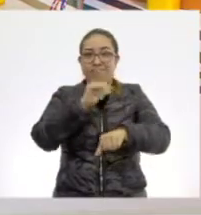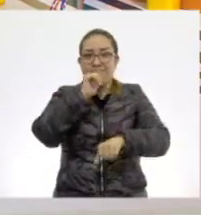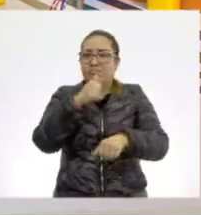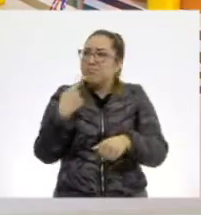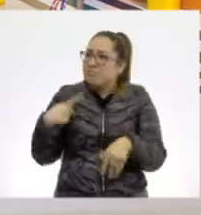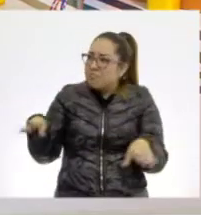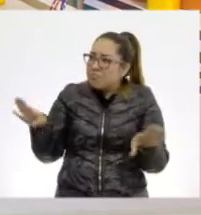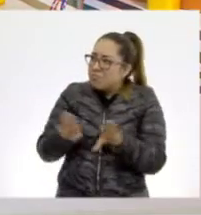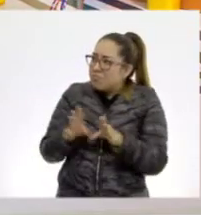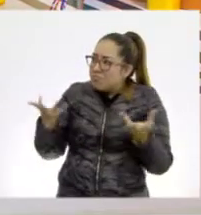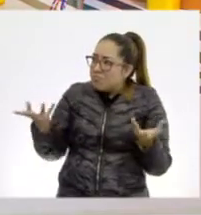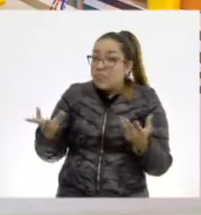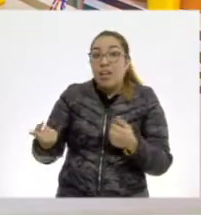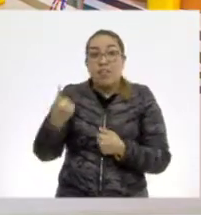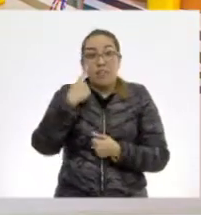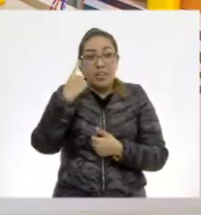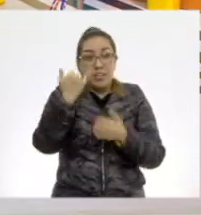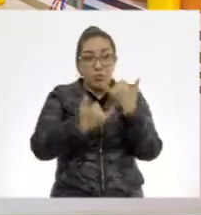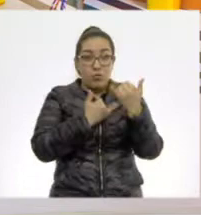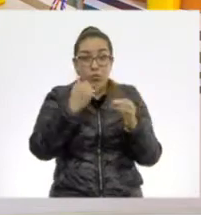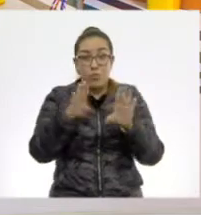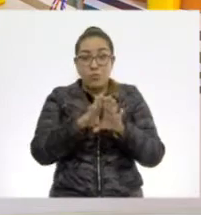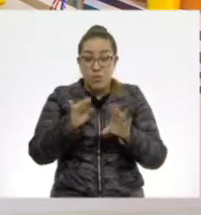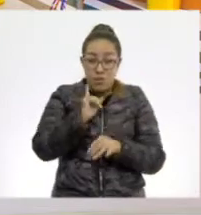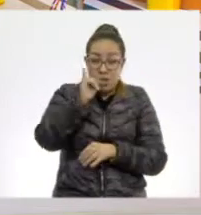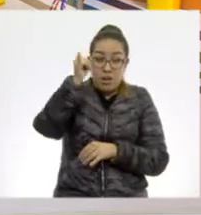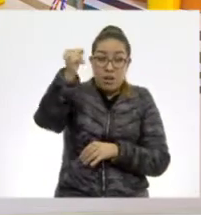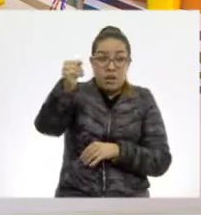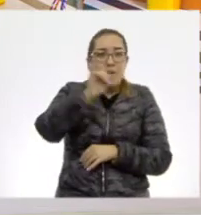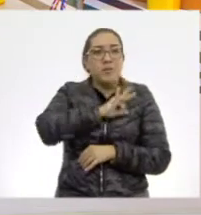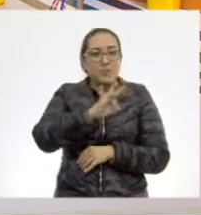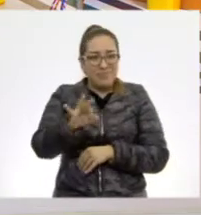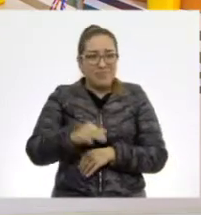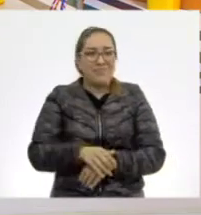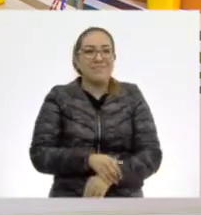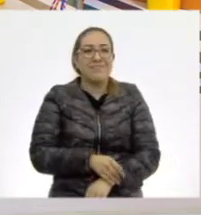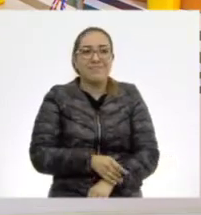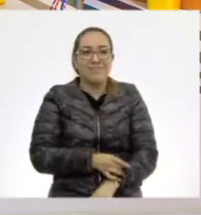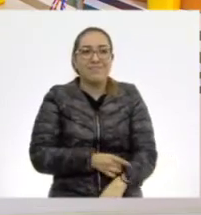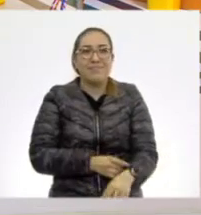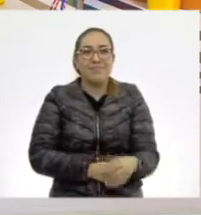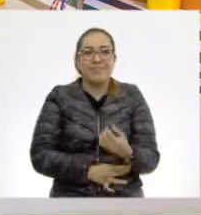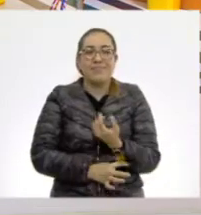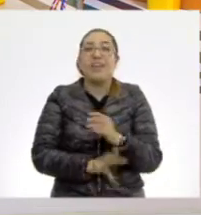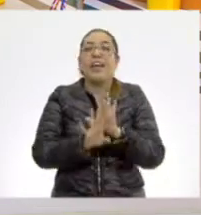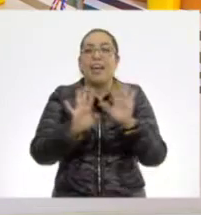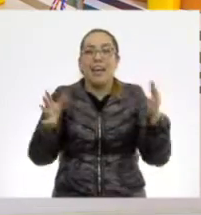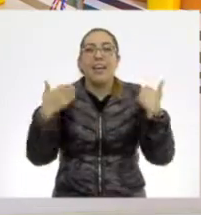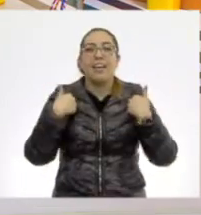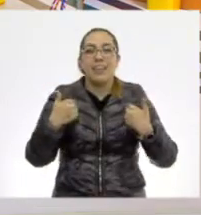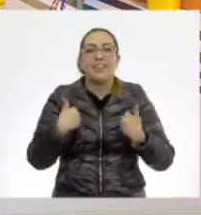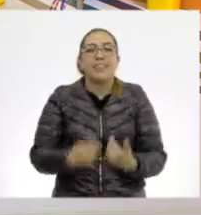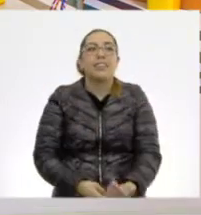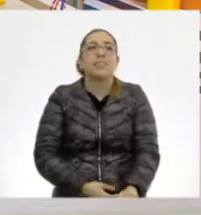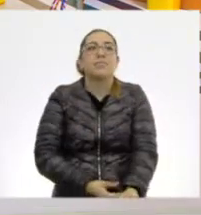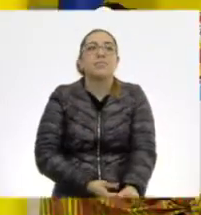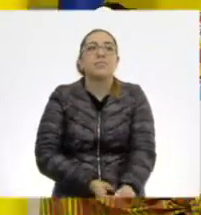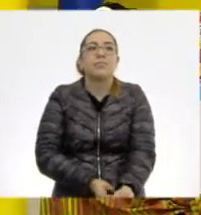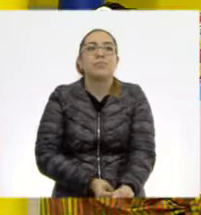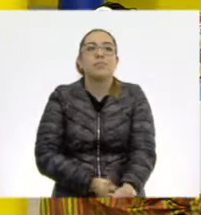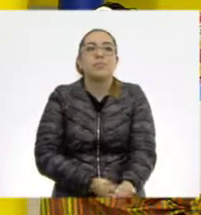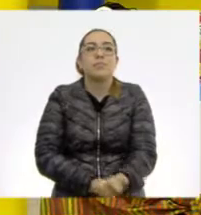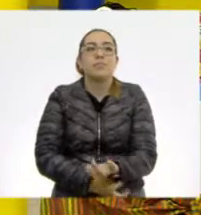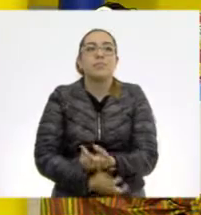hacer sin tocarnos? Podemos hacerlo a la distancia. ¡Ah! Ya le entendí. Que estamos entonces siguiendo vamos la a hacer secuencia.